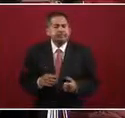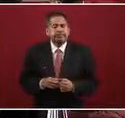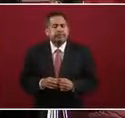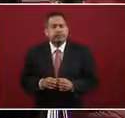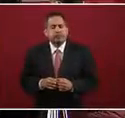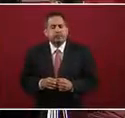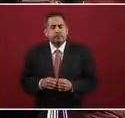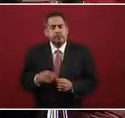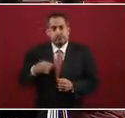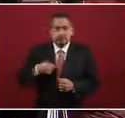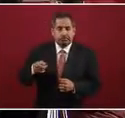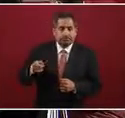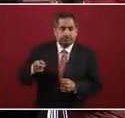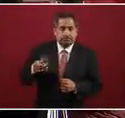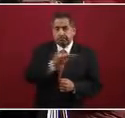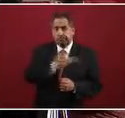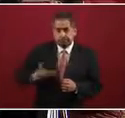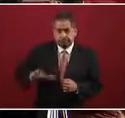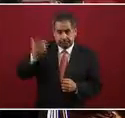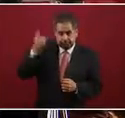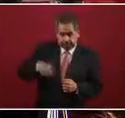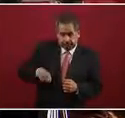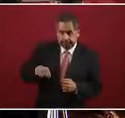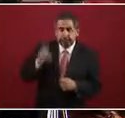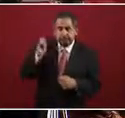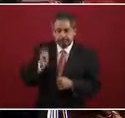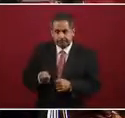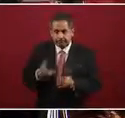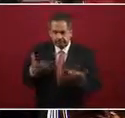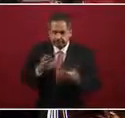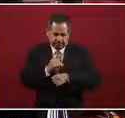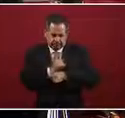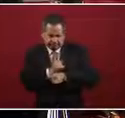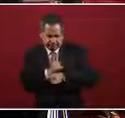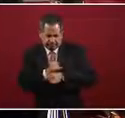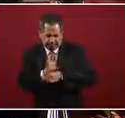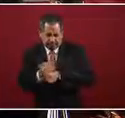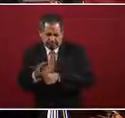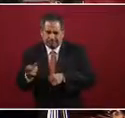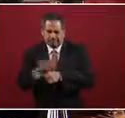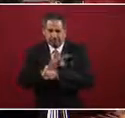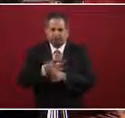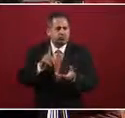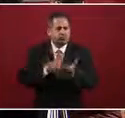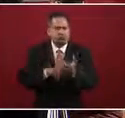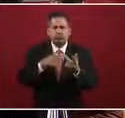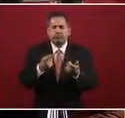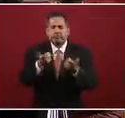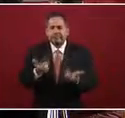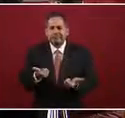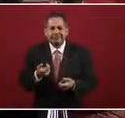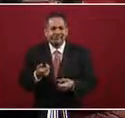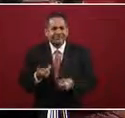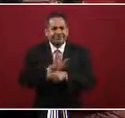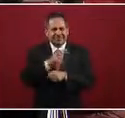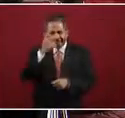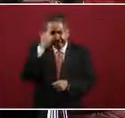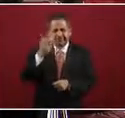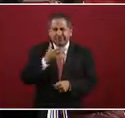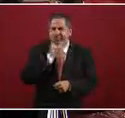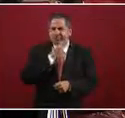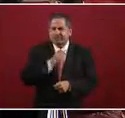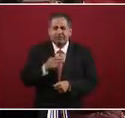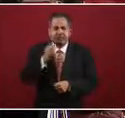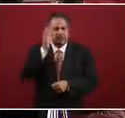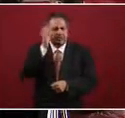lo que nos instruyó el señor presidente de hacer una investigación de a dónde se fueron los destinos del ciudadano chino-mexicano